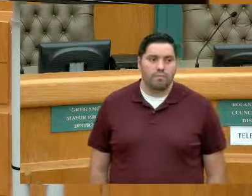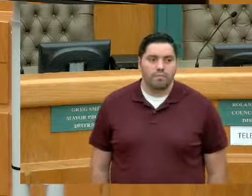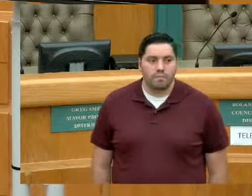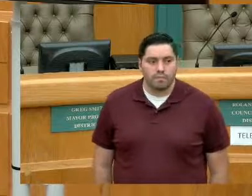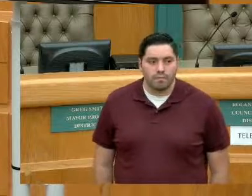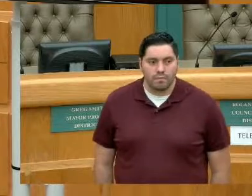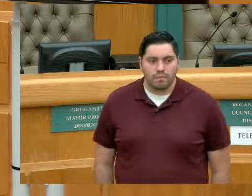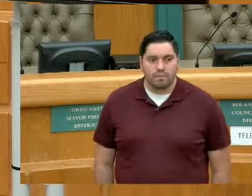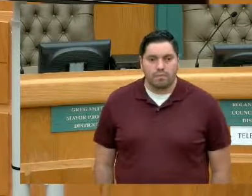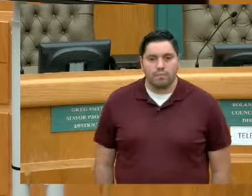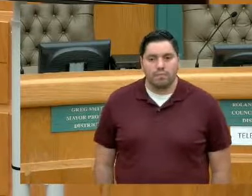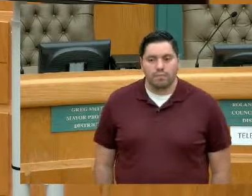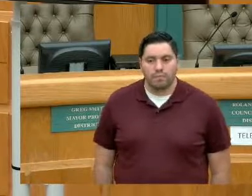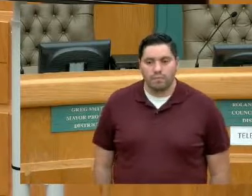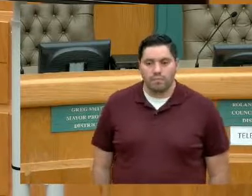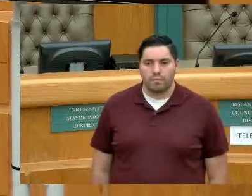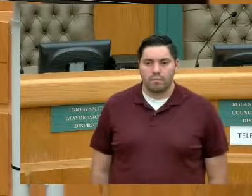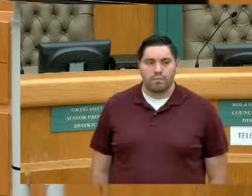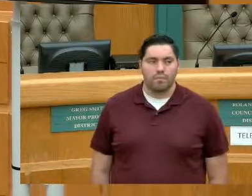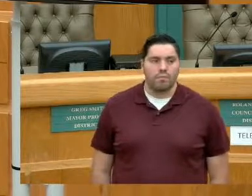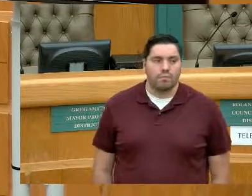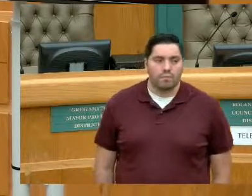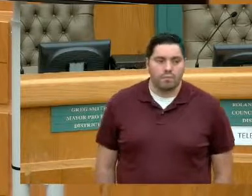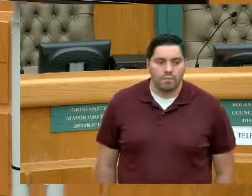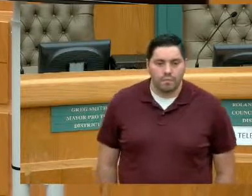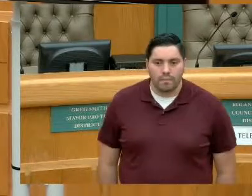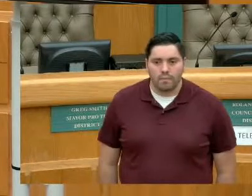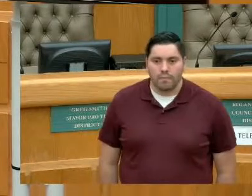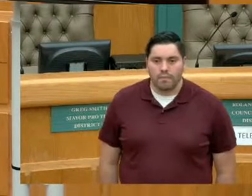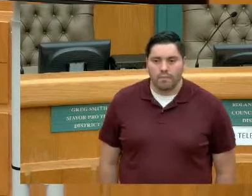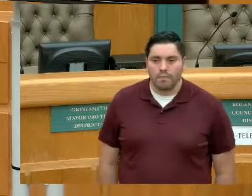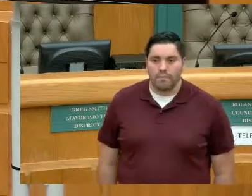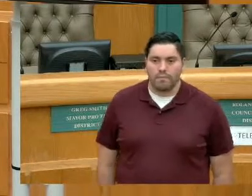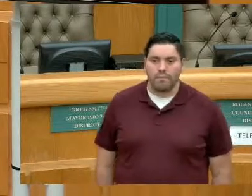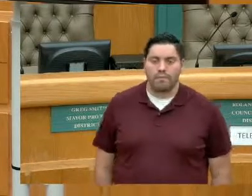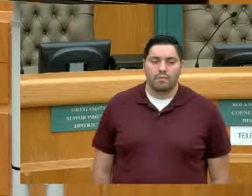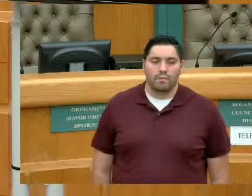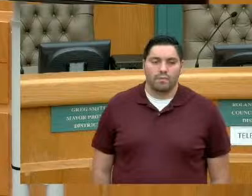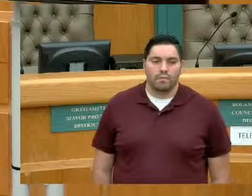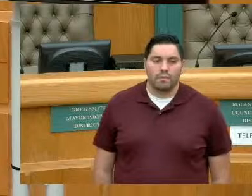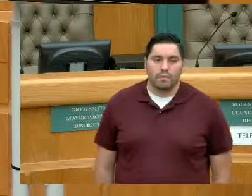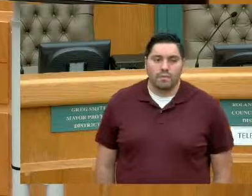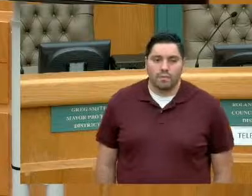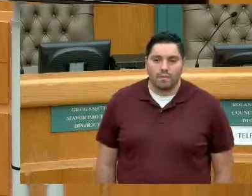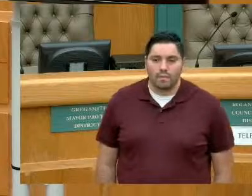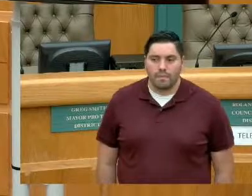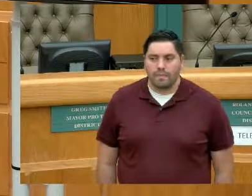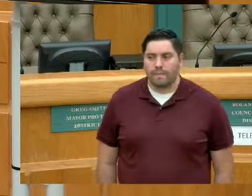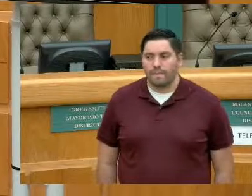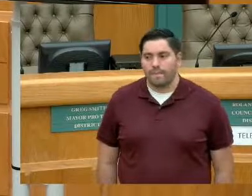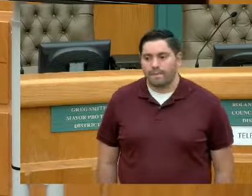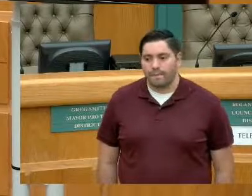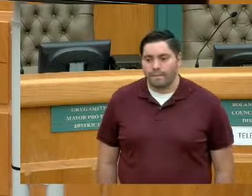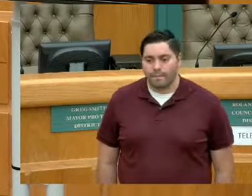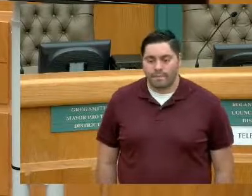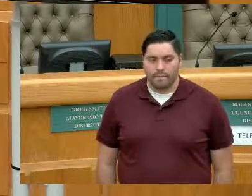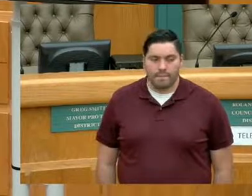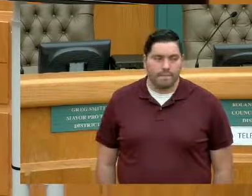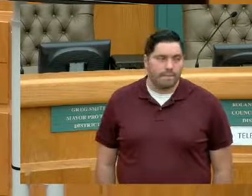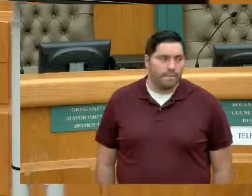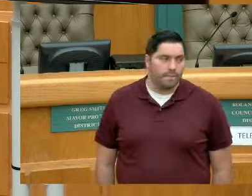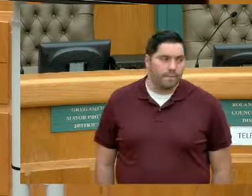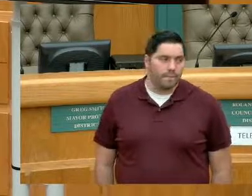podrán aceptar una capacidad de hasta 10 personas en una sola mesa. El 12 de junio los restaurantes podrán tener la capacidad